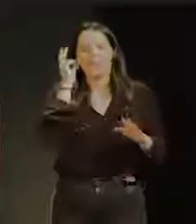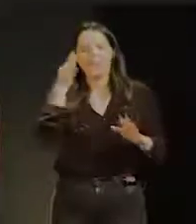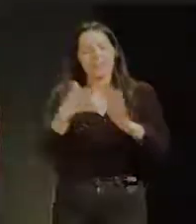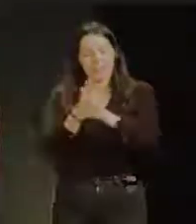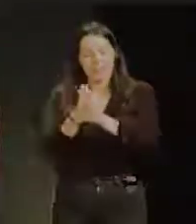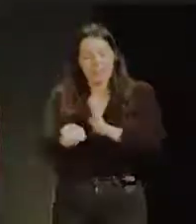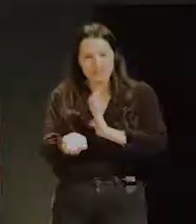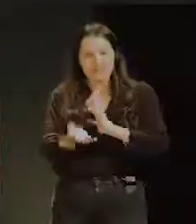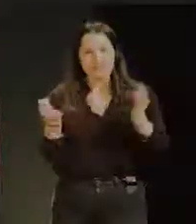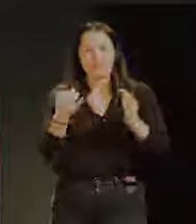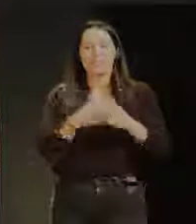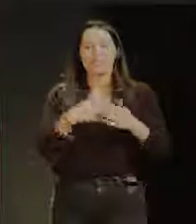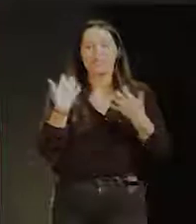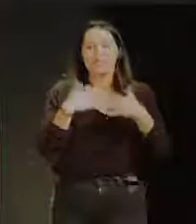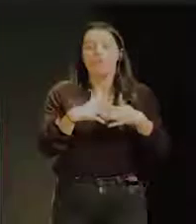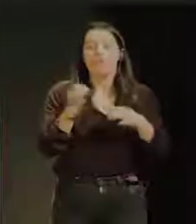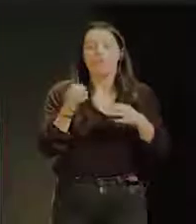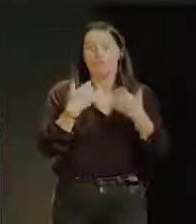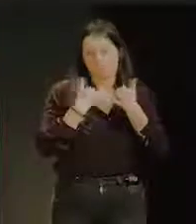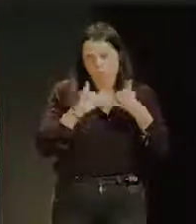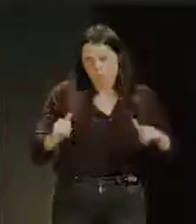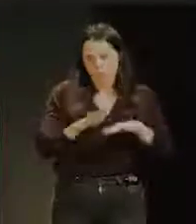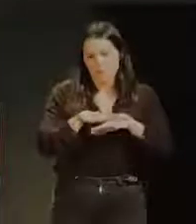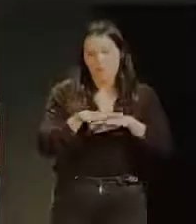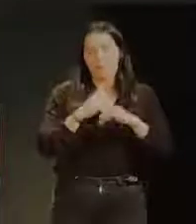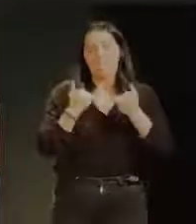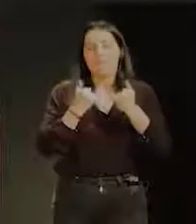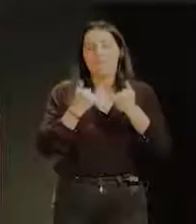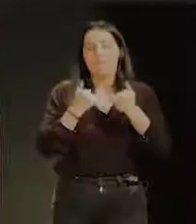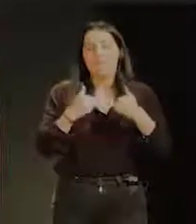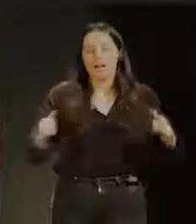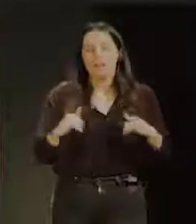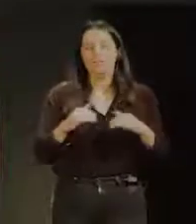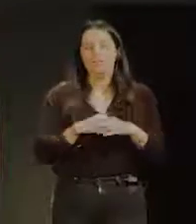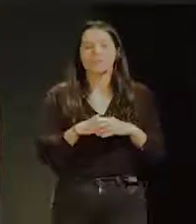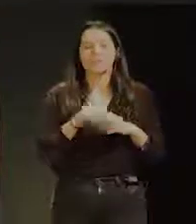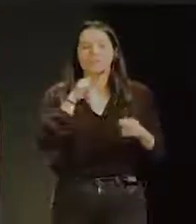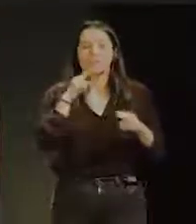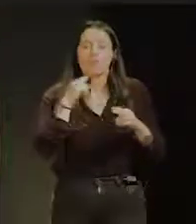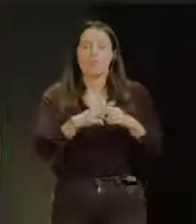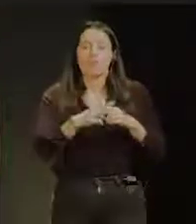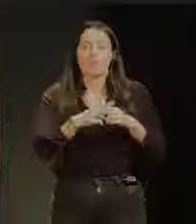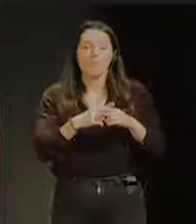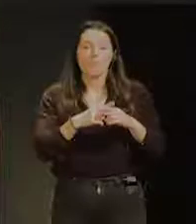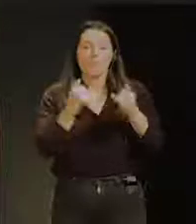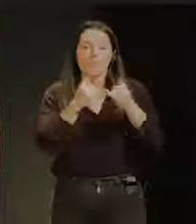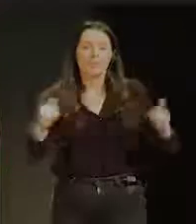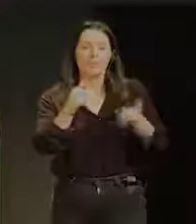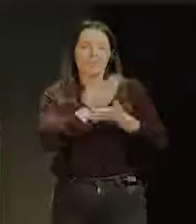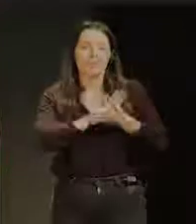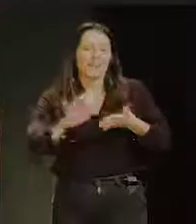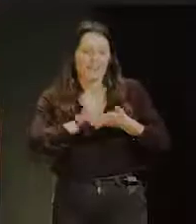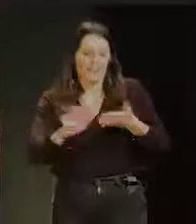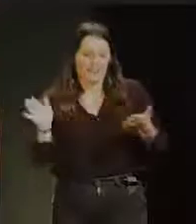describe, que son funciones, actuaciones que se llaman relaxed performances, actuaciones relajadas. No sé